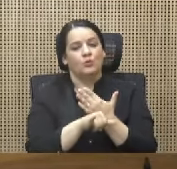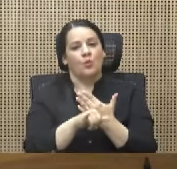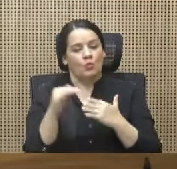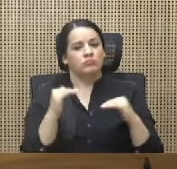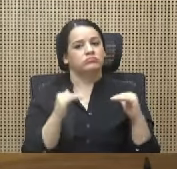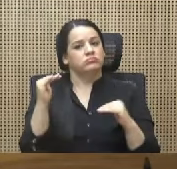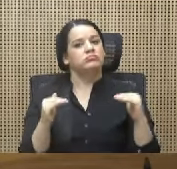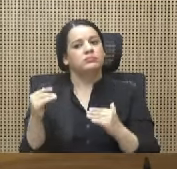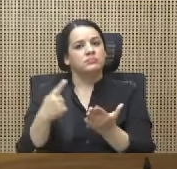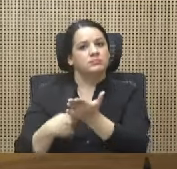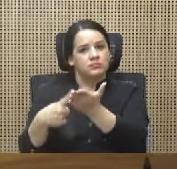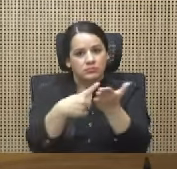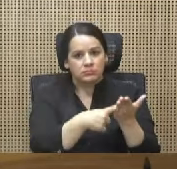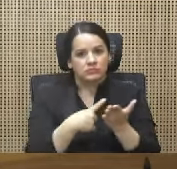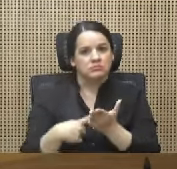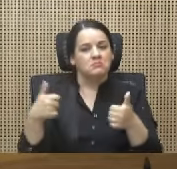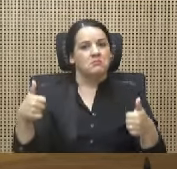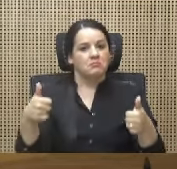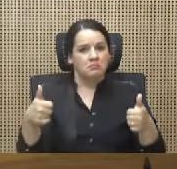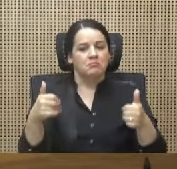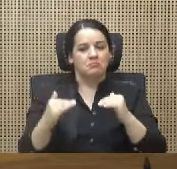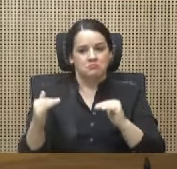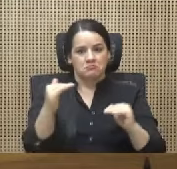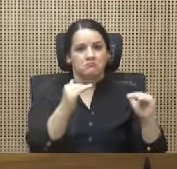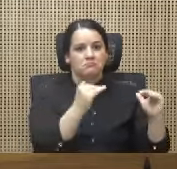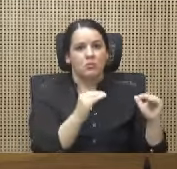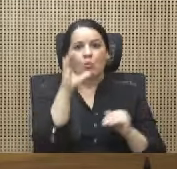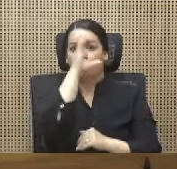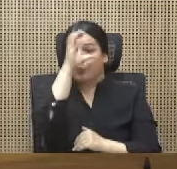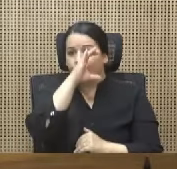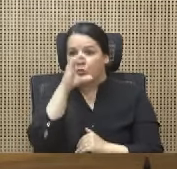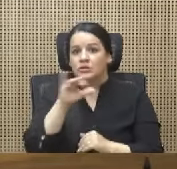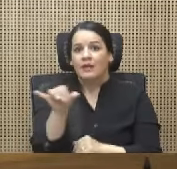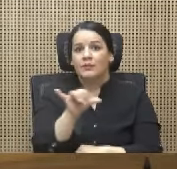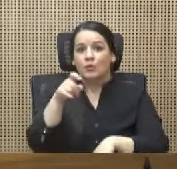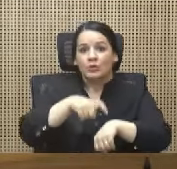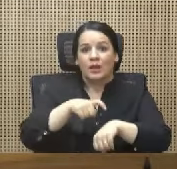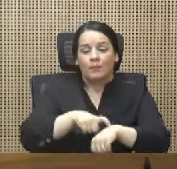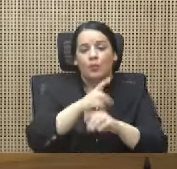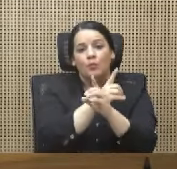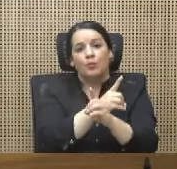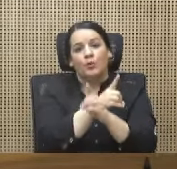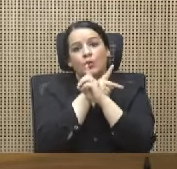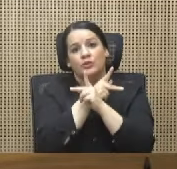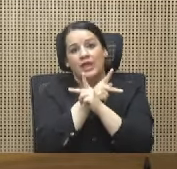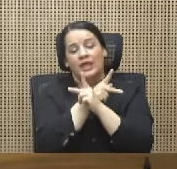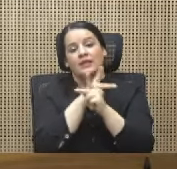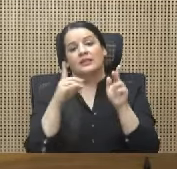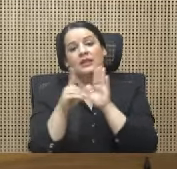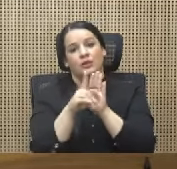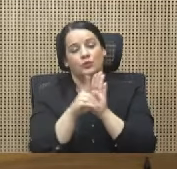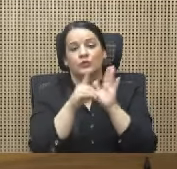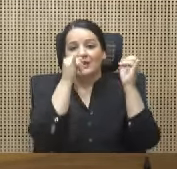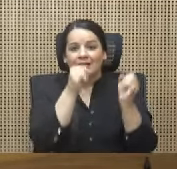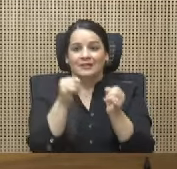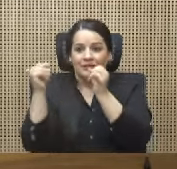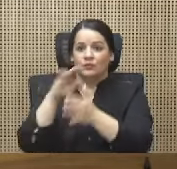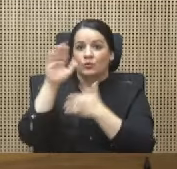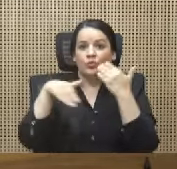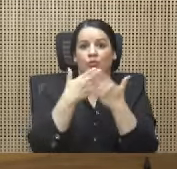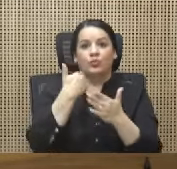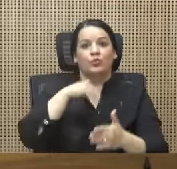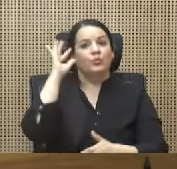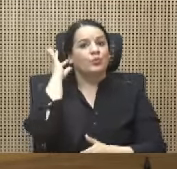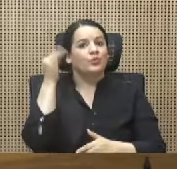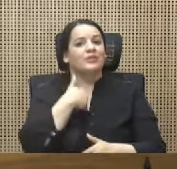de discusión, un proyecto que busca al mismo tiempo que protege unos derechos individuales. Todas y todos tenemos derecho absoluto